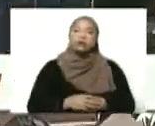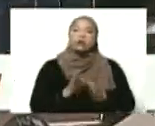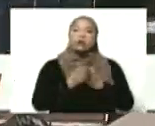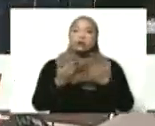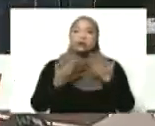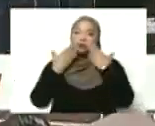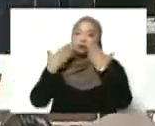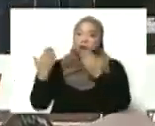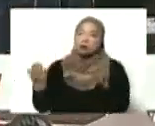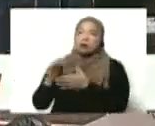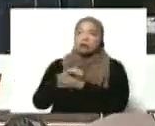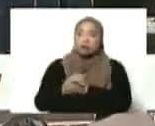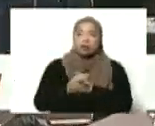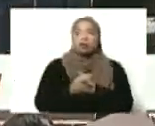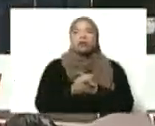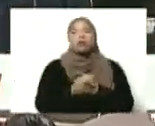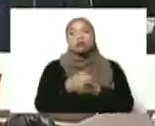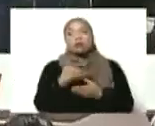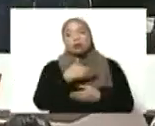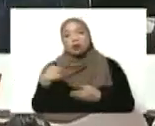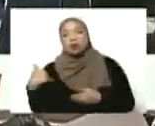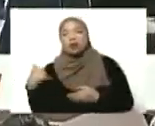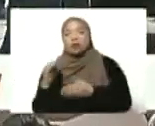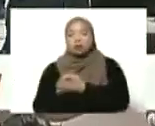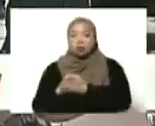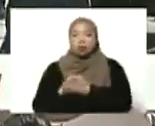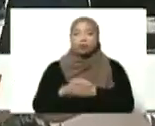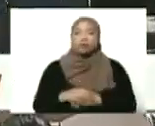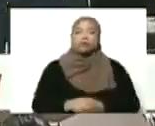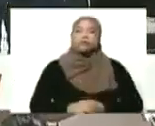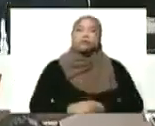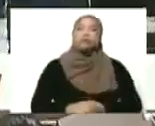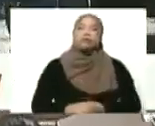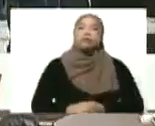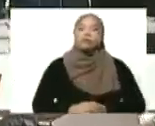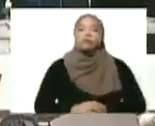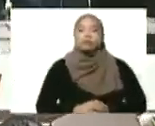compañera, tu manual, querida compañera, su manual.